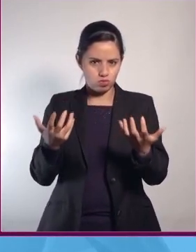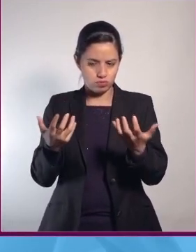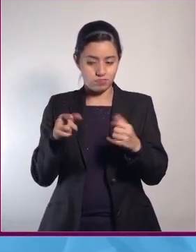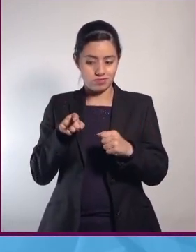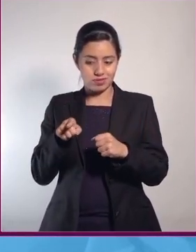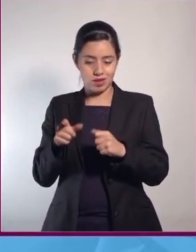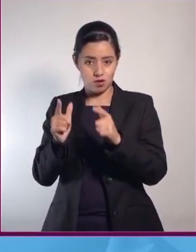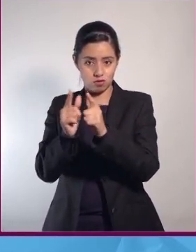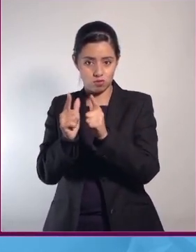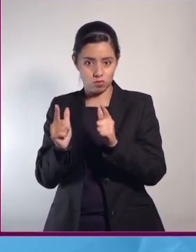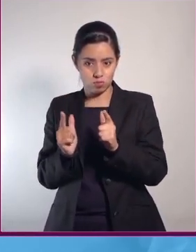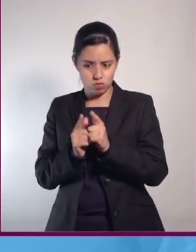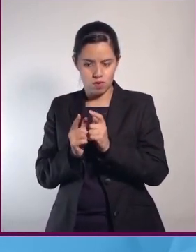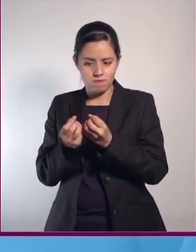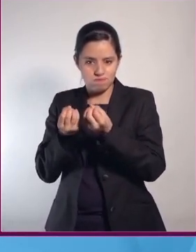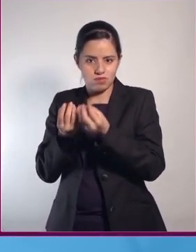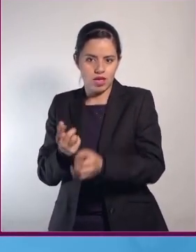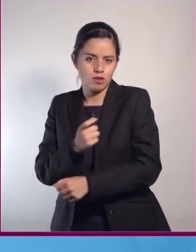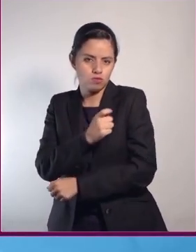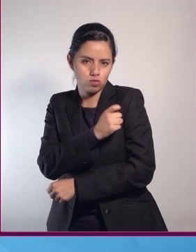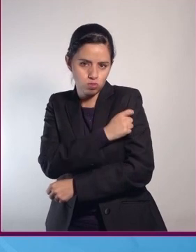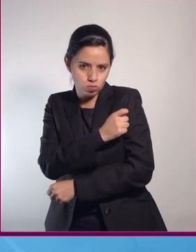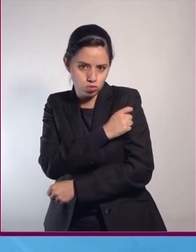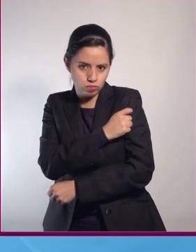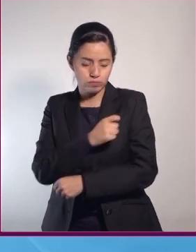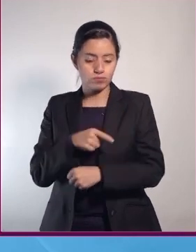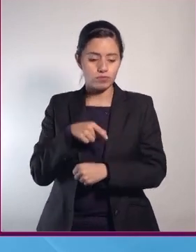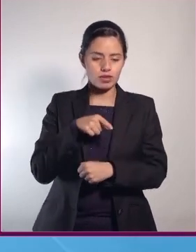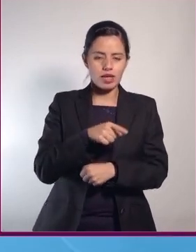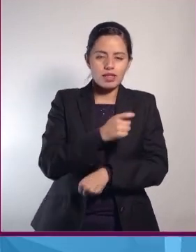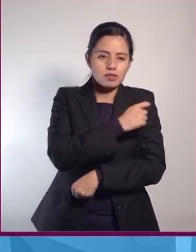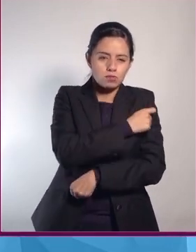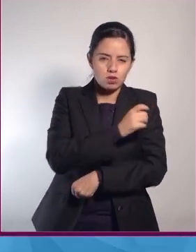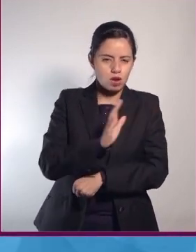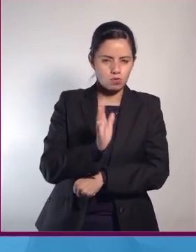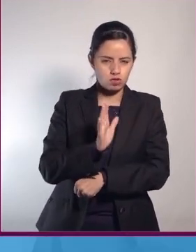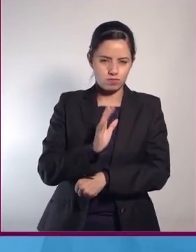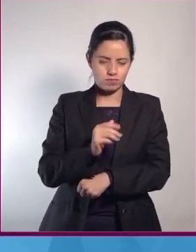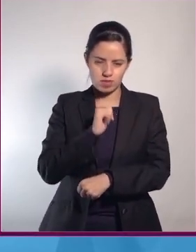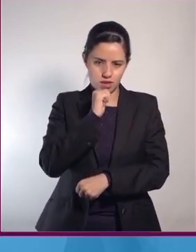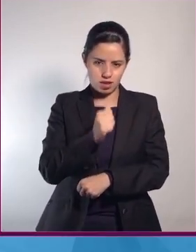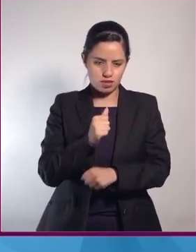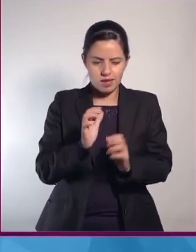un grupo de control que recibió un placebo que no protegía contra el VPH.